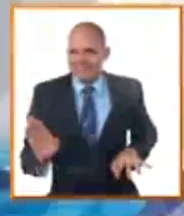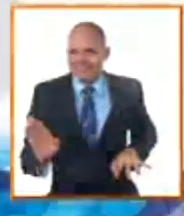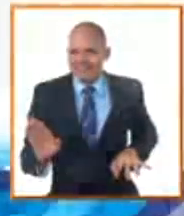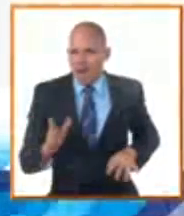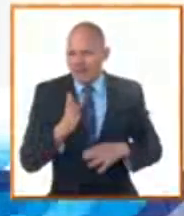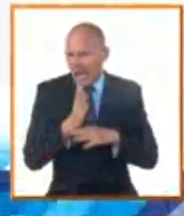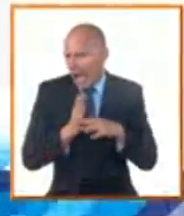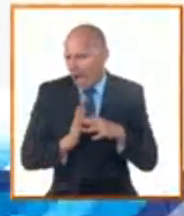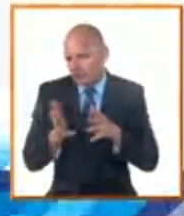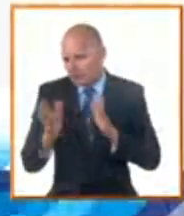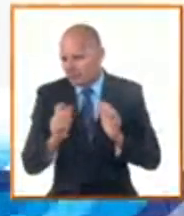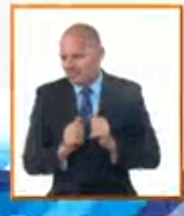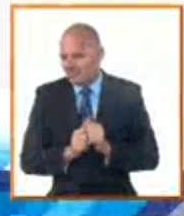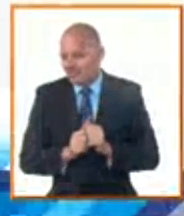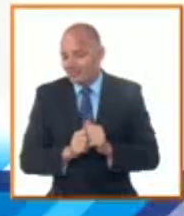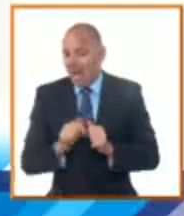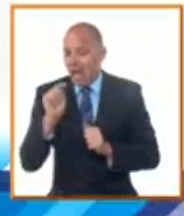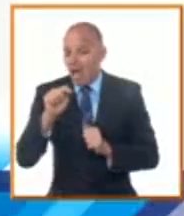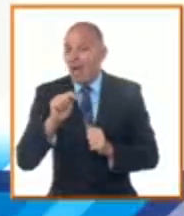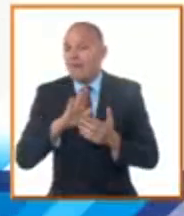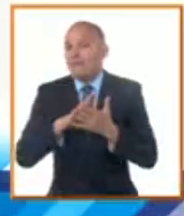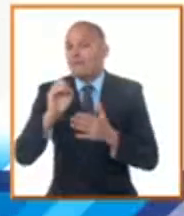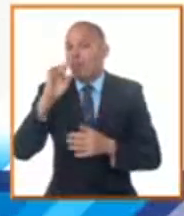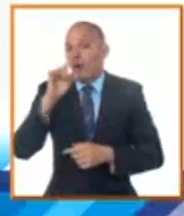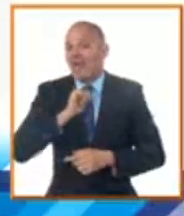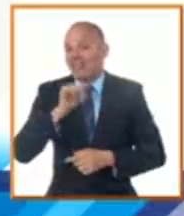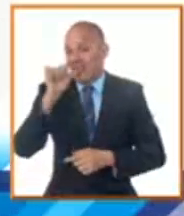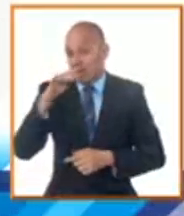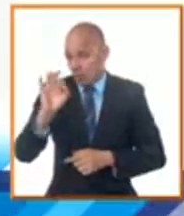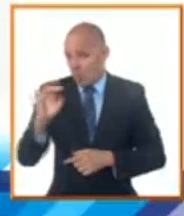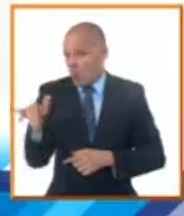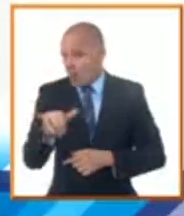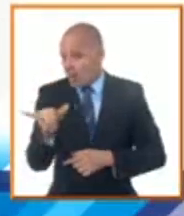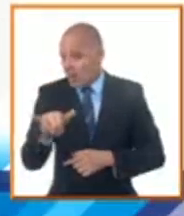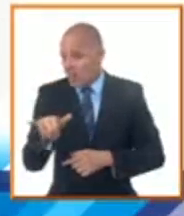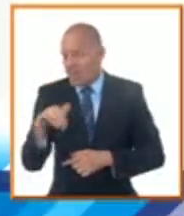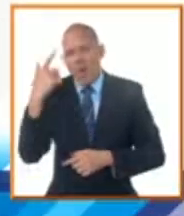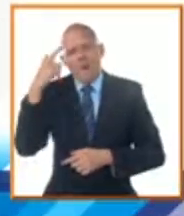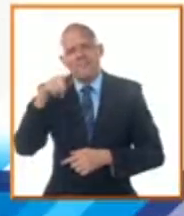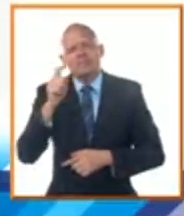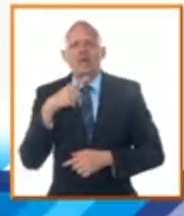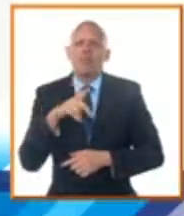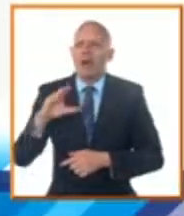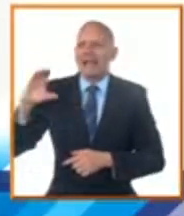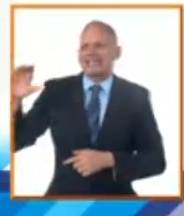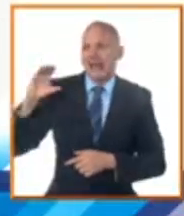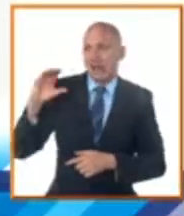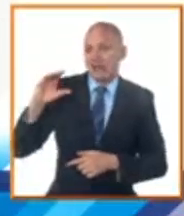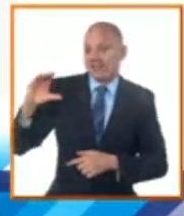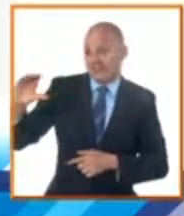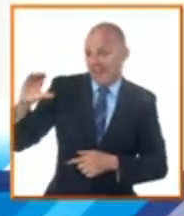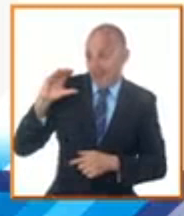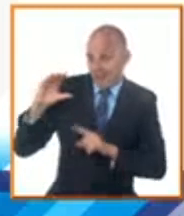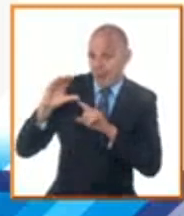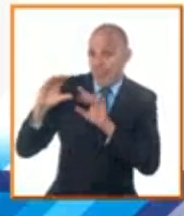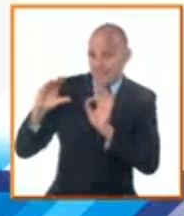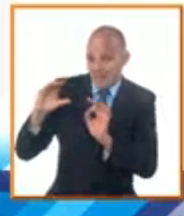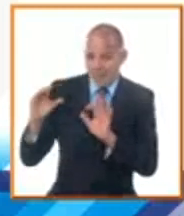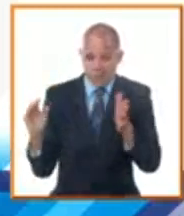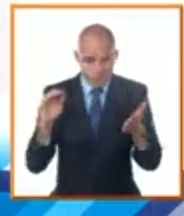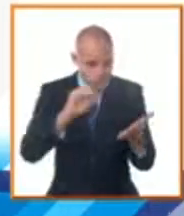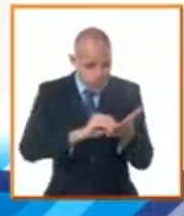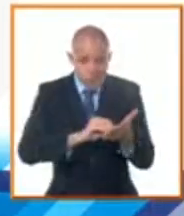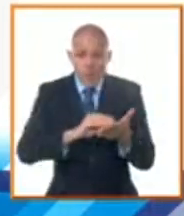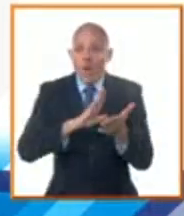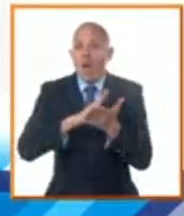USD todo el dinero, sino una parte, la que esté dispuesta a gastar de acuerdo a lo que necesite, a lo que quiera. Otra de las ventajas,